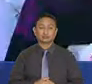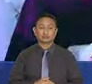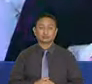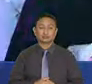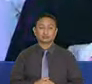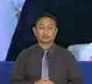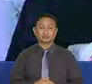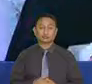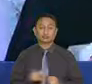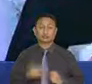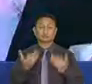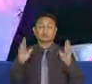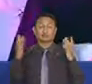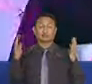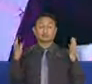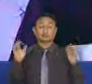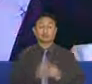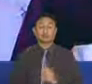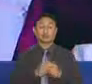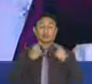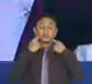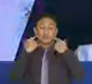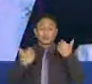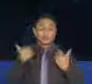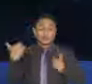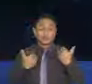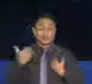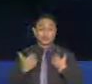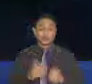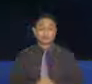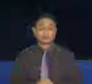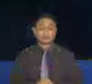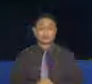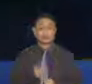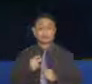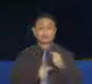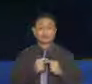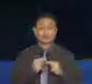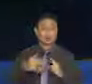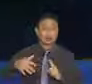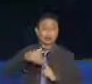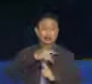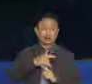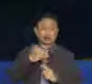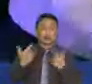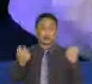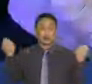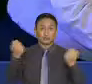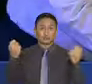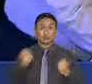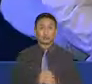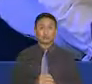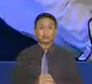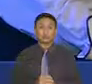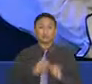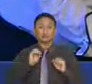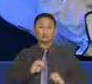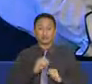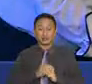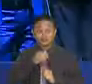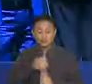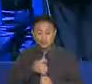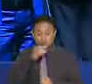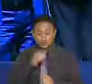hubo aplausos y sonrisas de los presentes de a poco el ambiente Se prendió de fiesta se entregó el tradicional